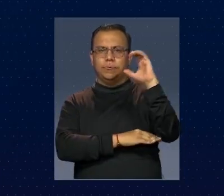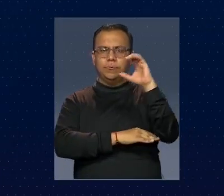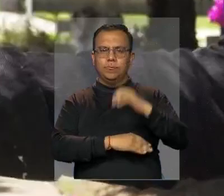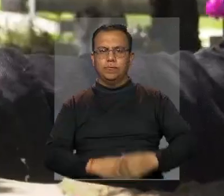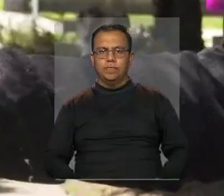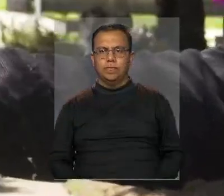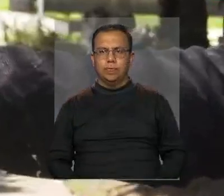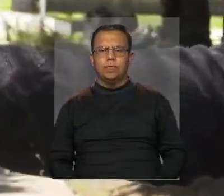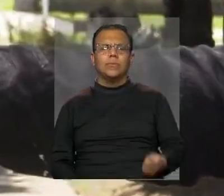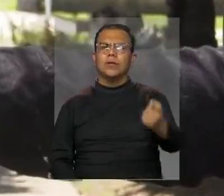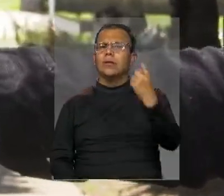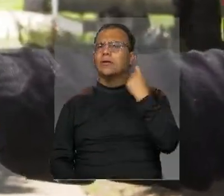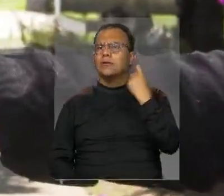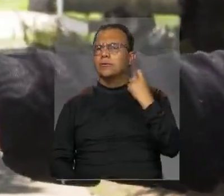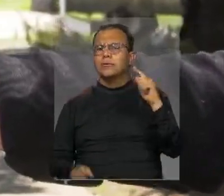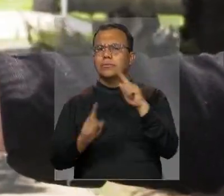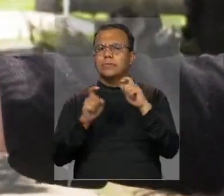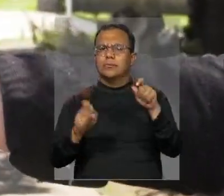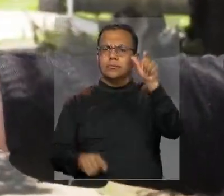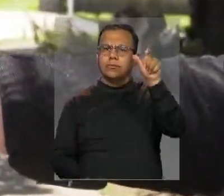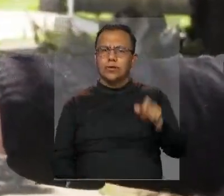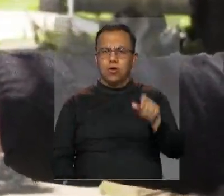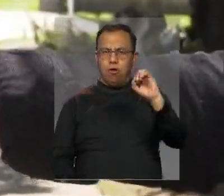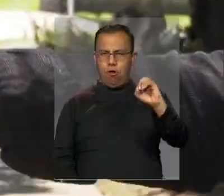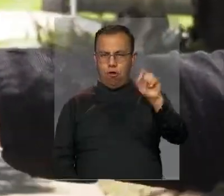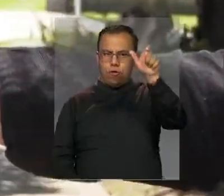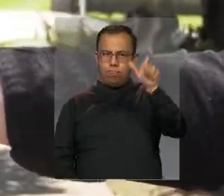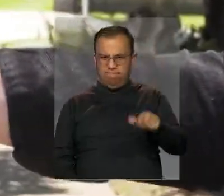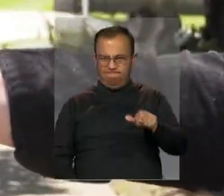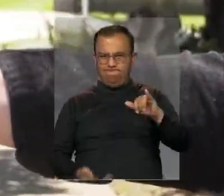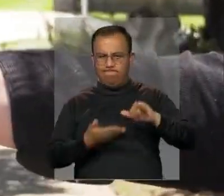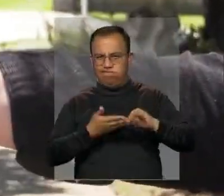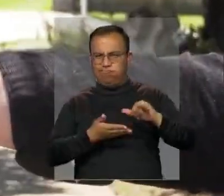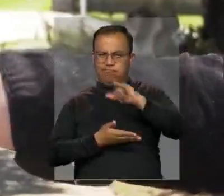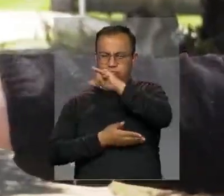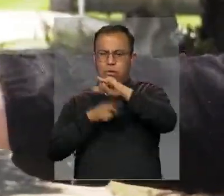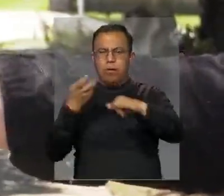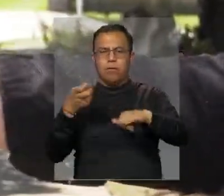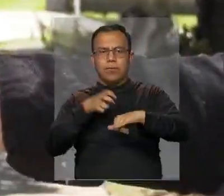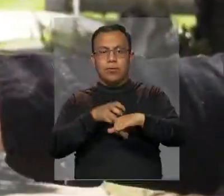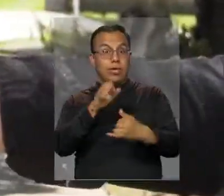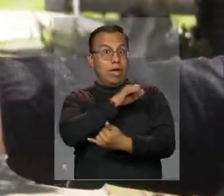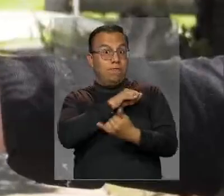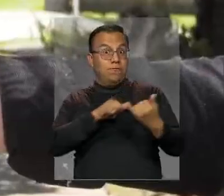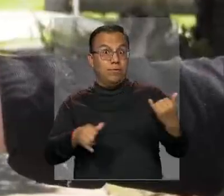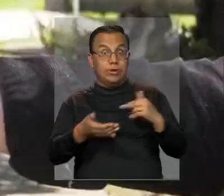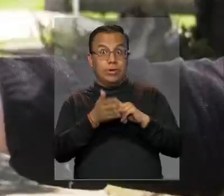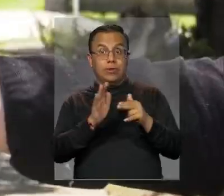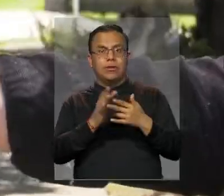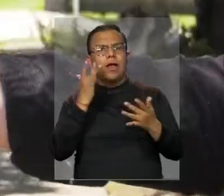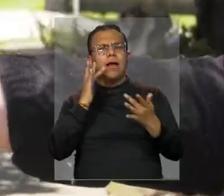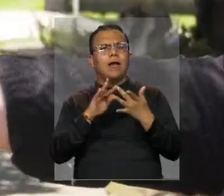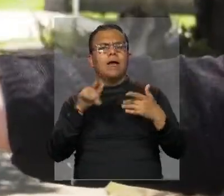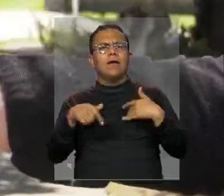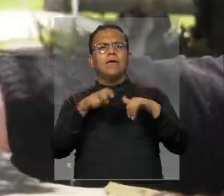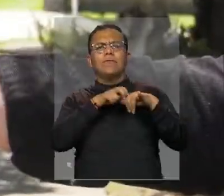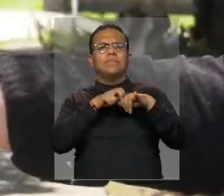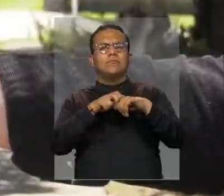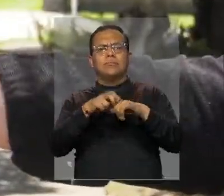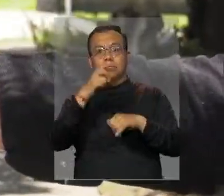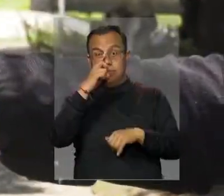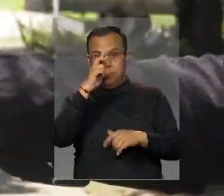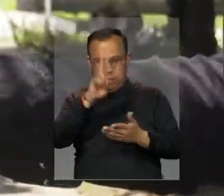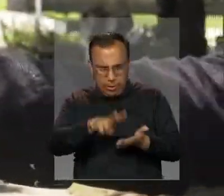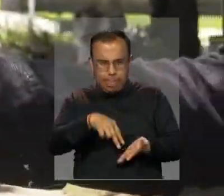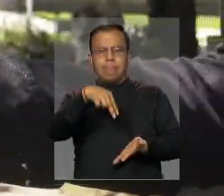uno recientemente donde un pasajero, en la fase final del vuelo, en la fase de aterrizaje, se